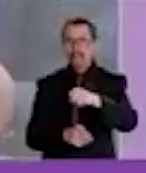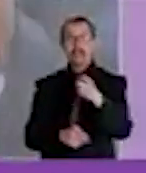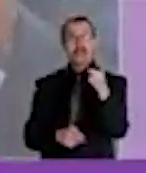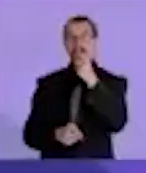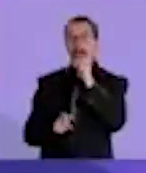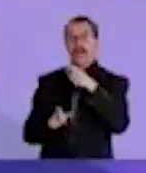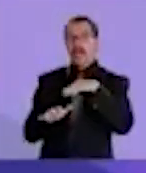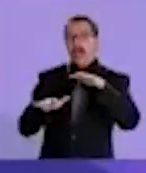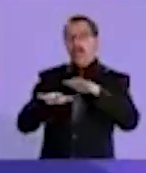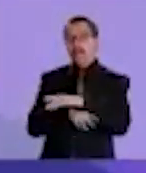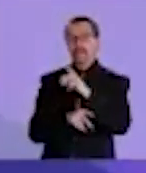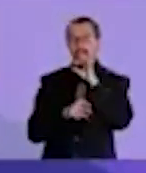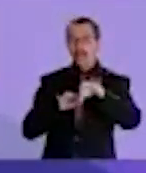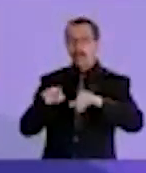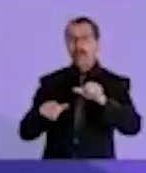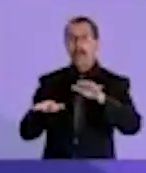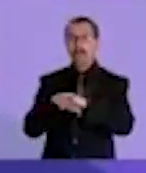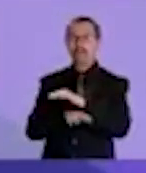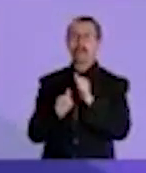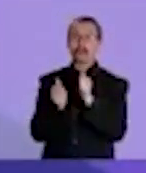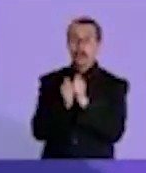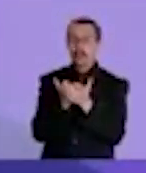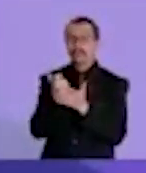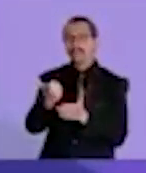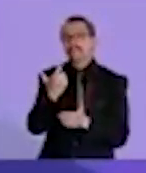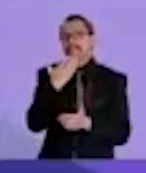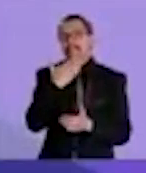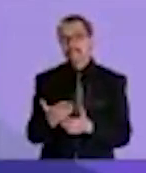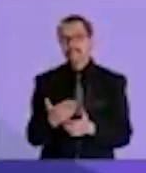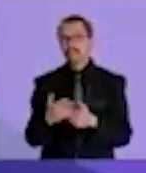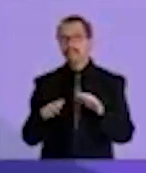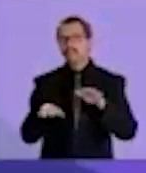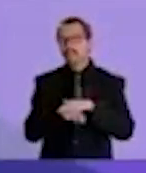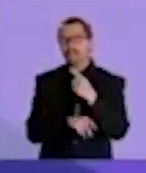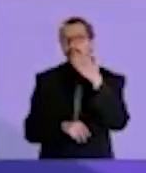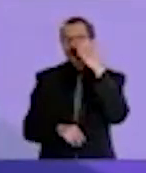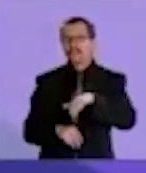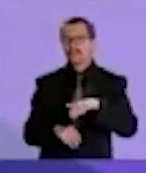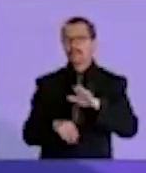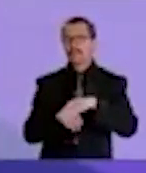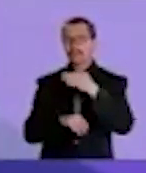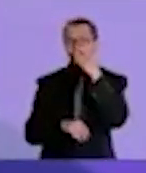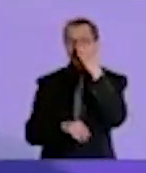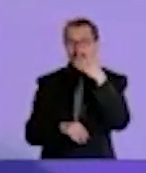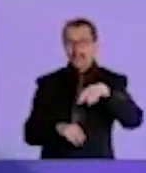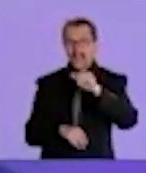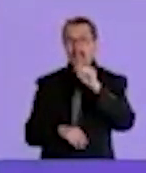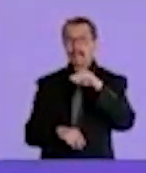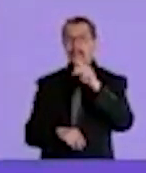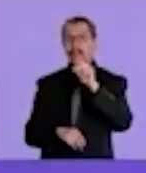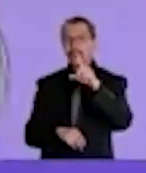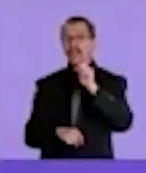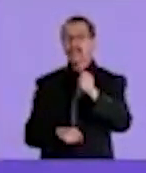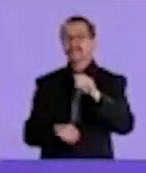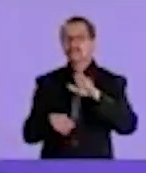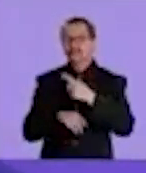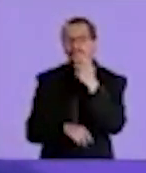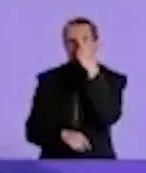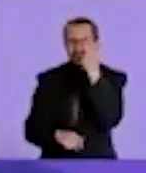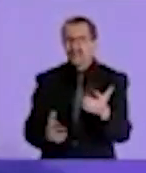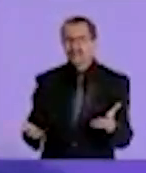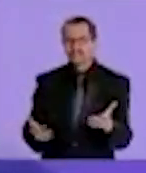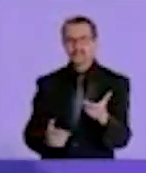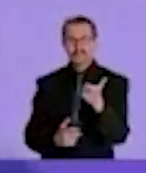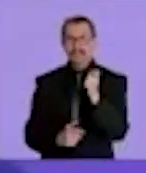sabes por qué siembran también la amapola porque no tienen para comer me han dicho a mí porque yo conozco